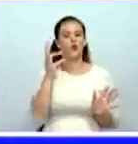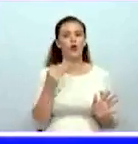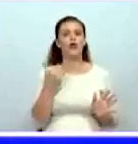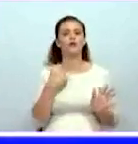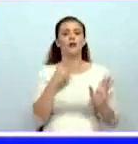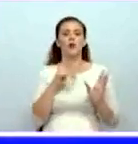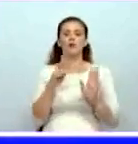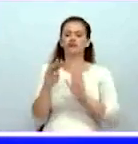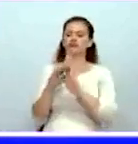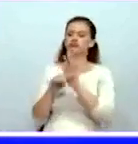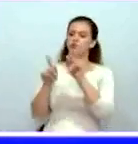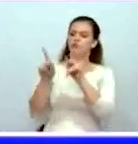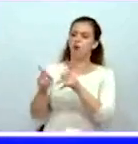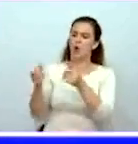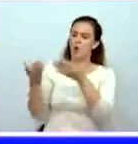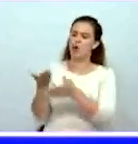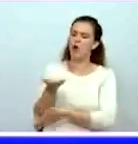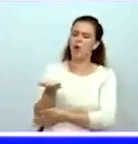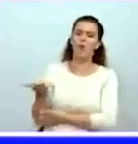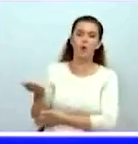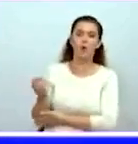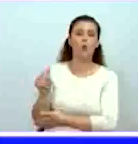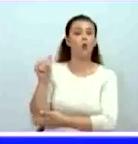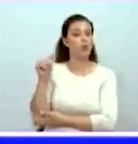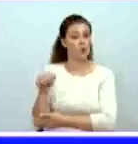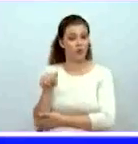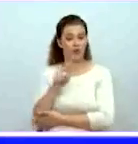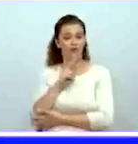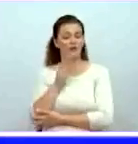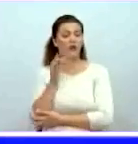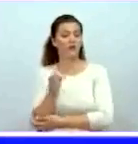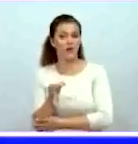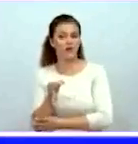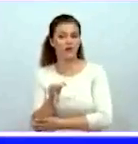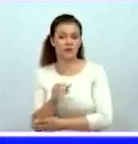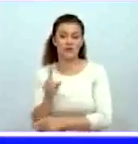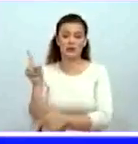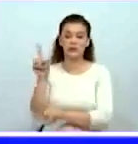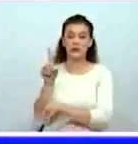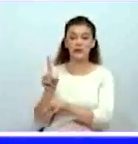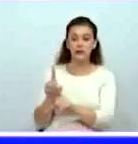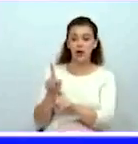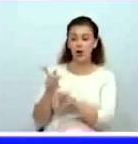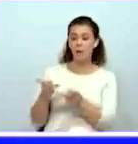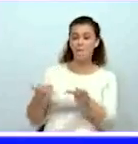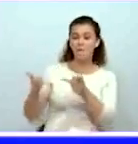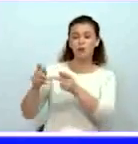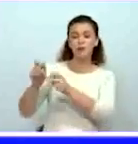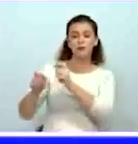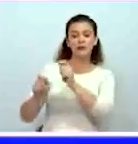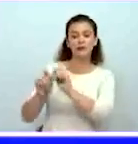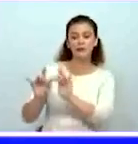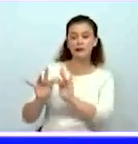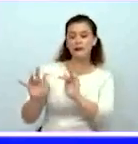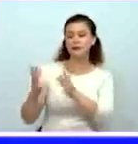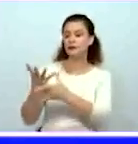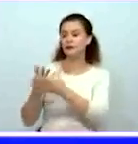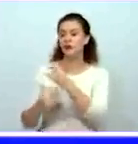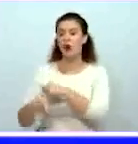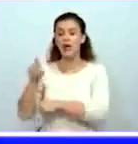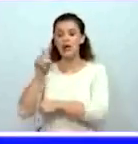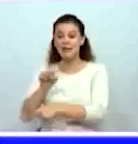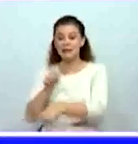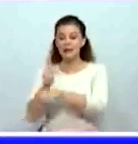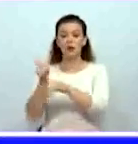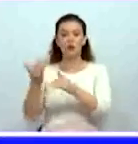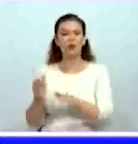una planilla donde hoy realmente decir que Saprissa en un puesto específico necesita un